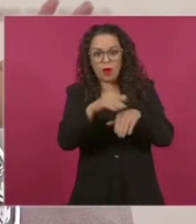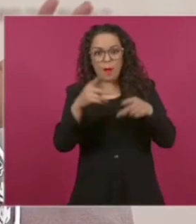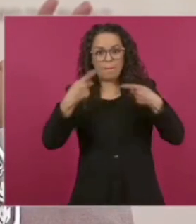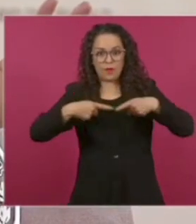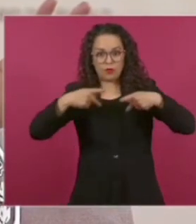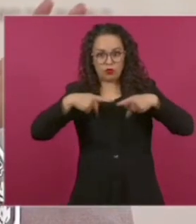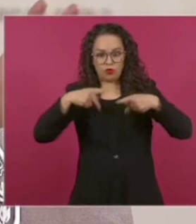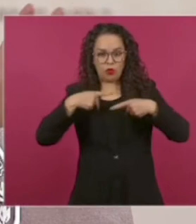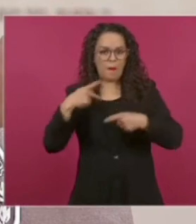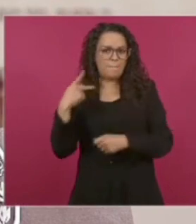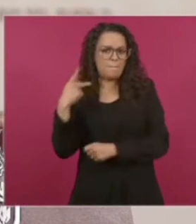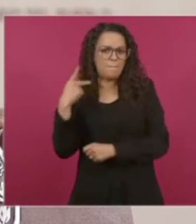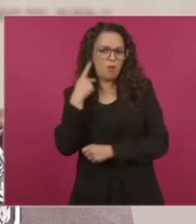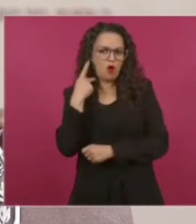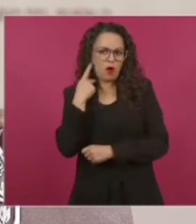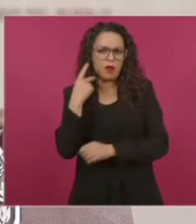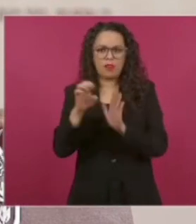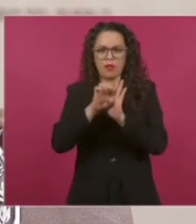Fox.